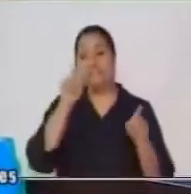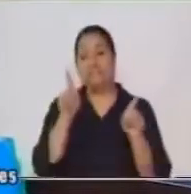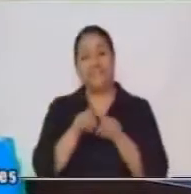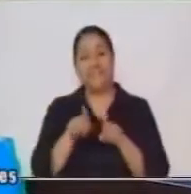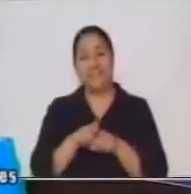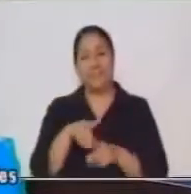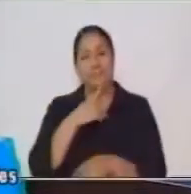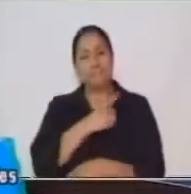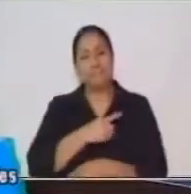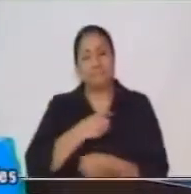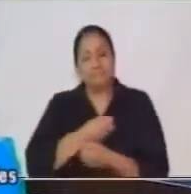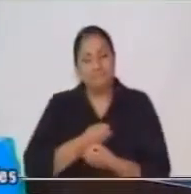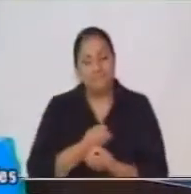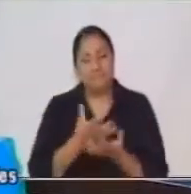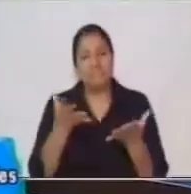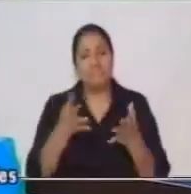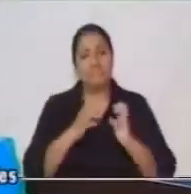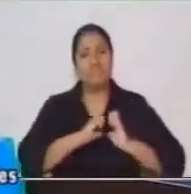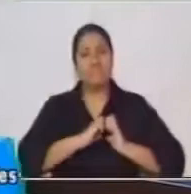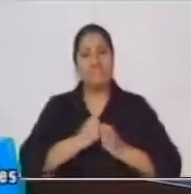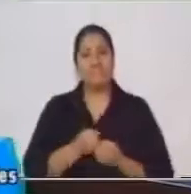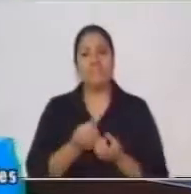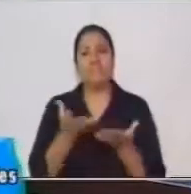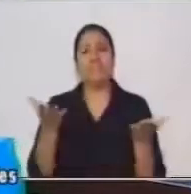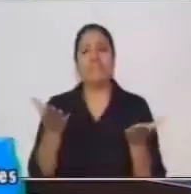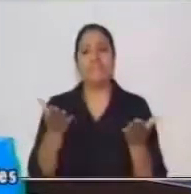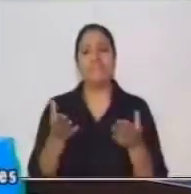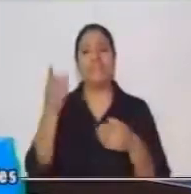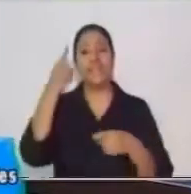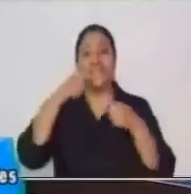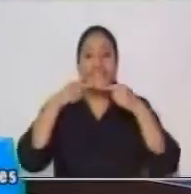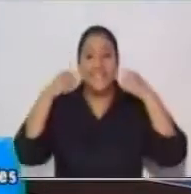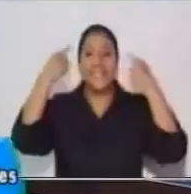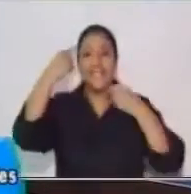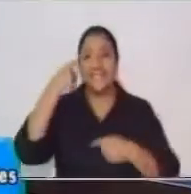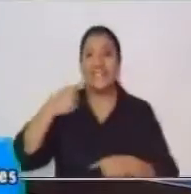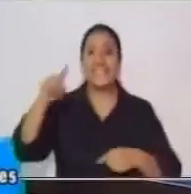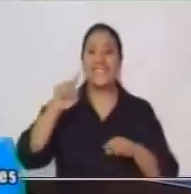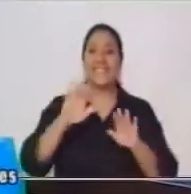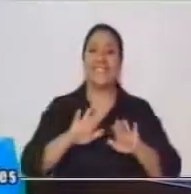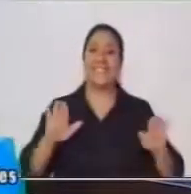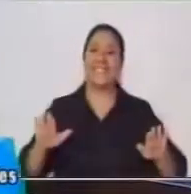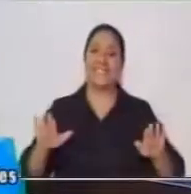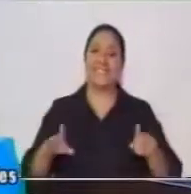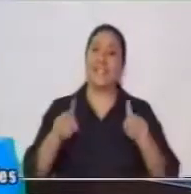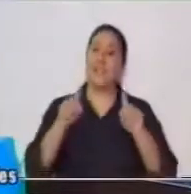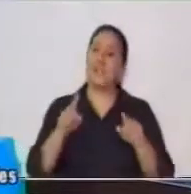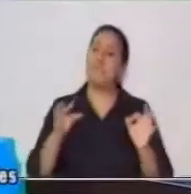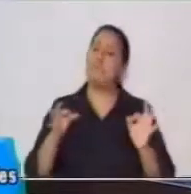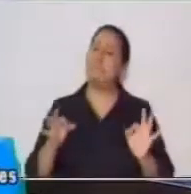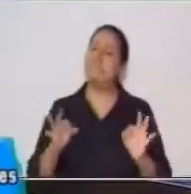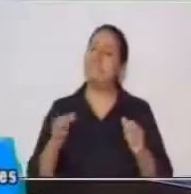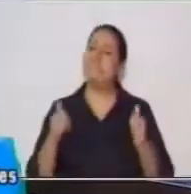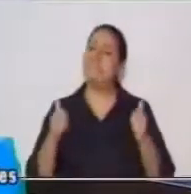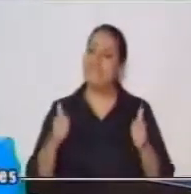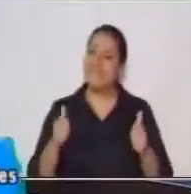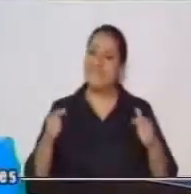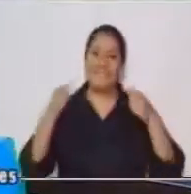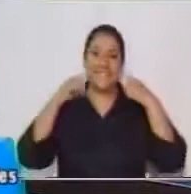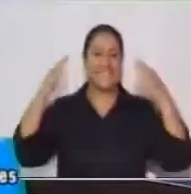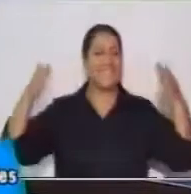todo corazón un feliz Día del Niño y que la pases súper bien, que te